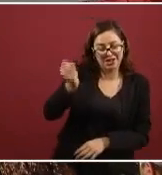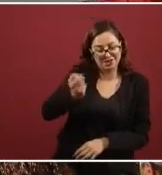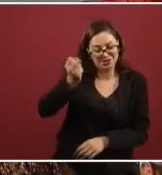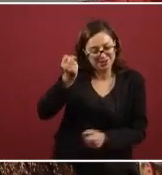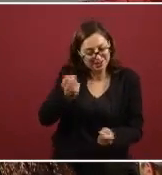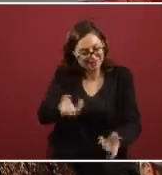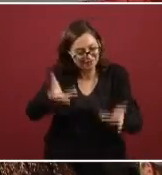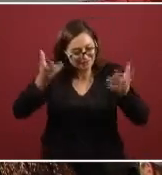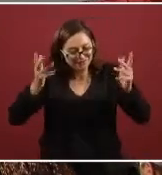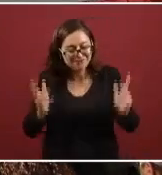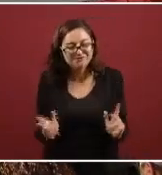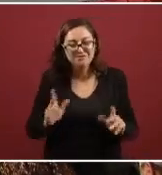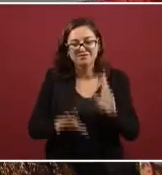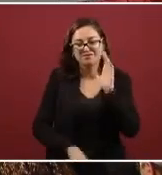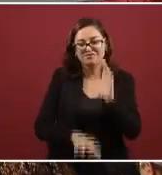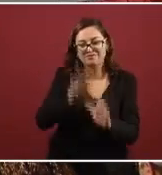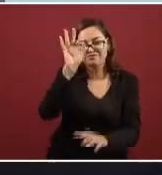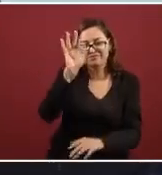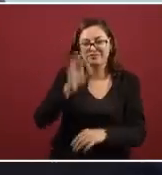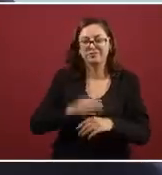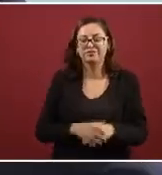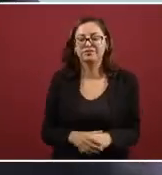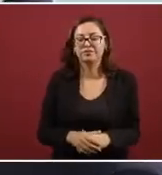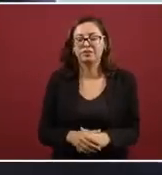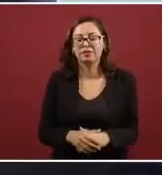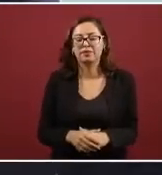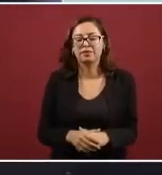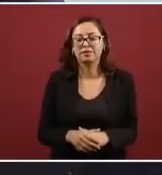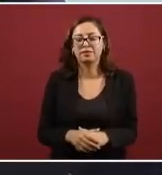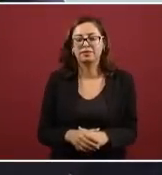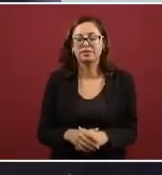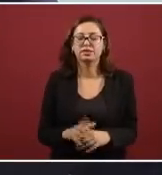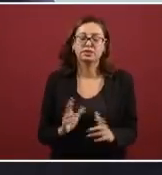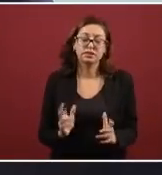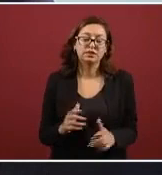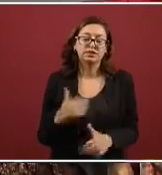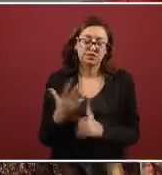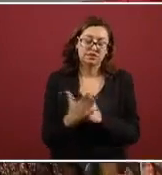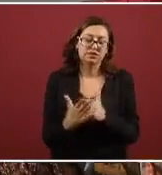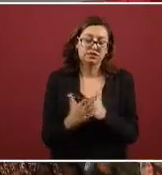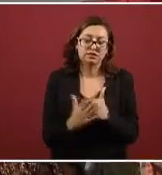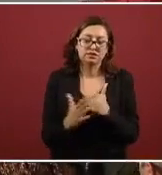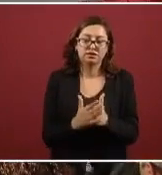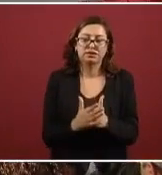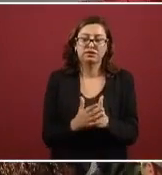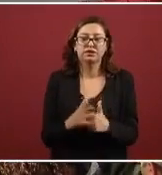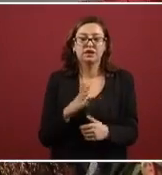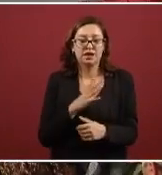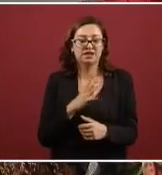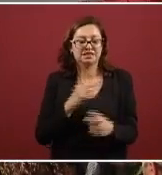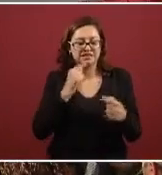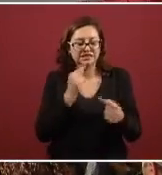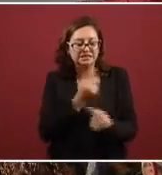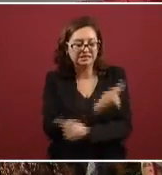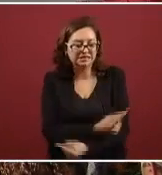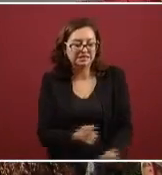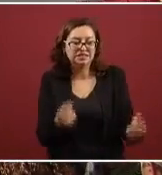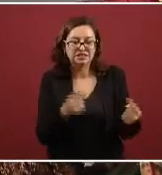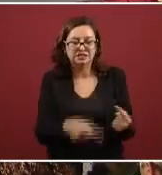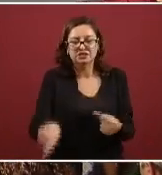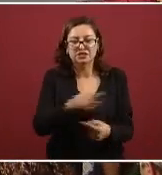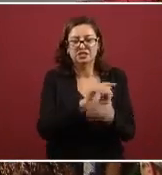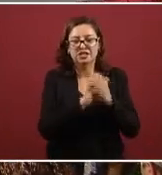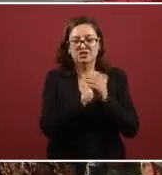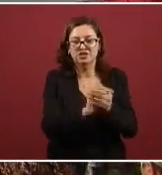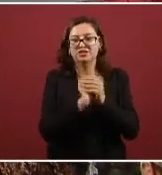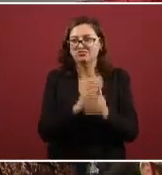la que decida eso. En ese sentido, en un momento más, aquí ya nos están acompañando los niños gritones de la Lotería Nacional.